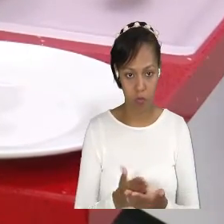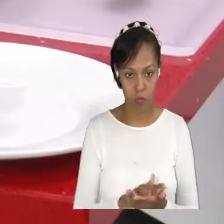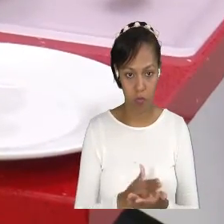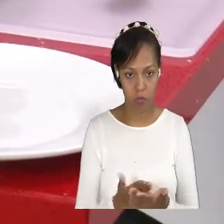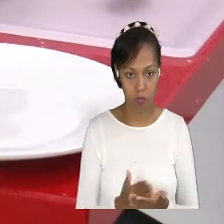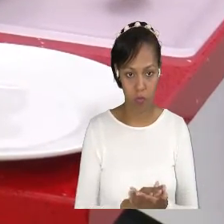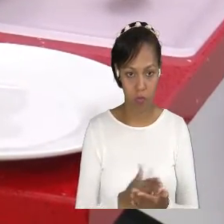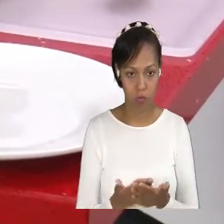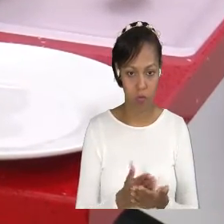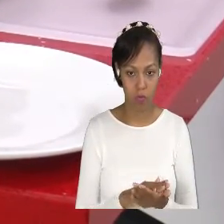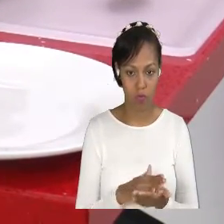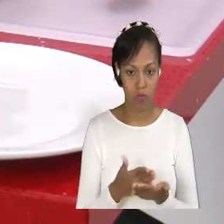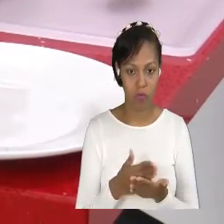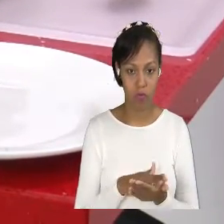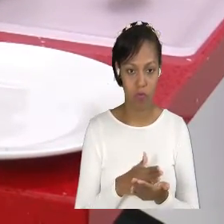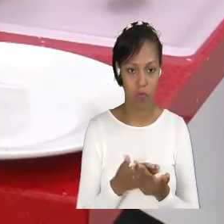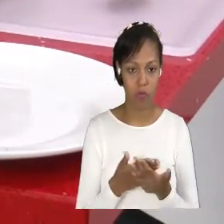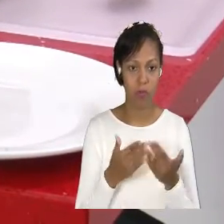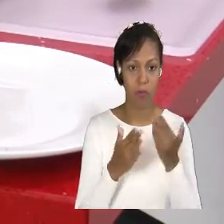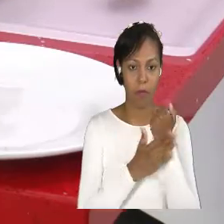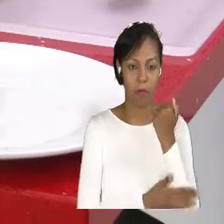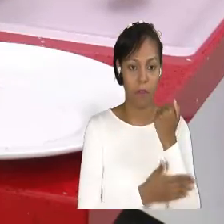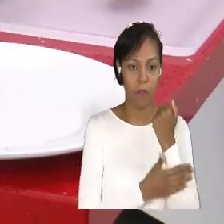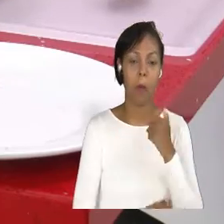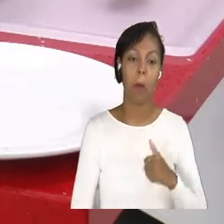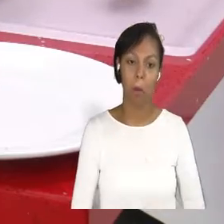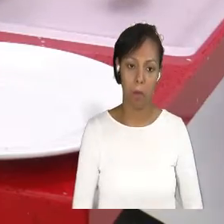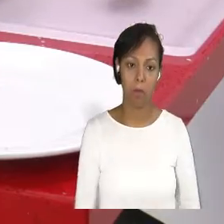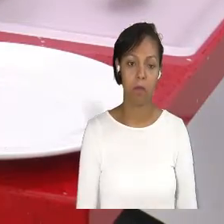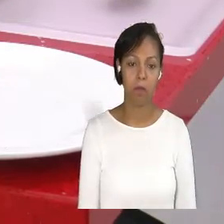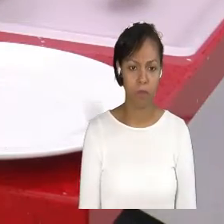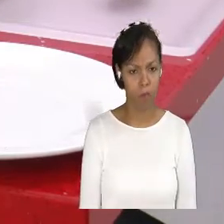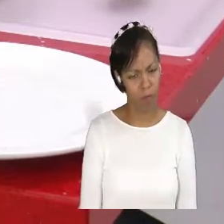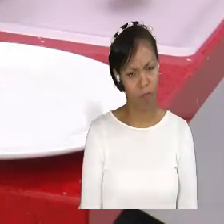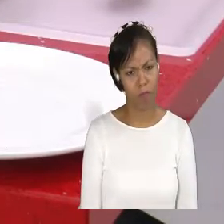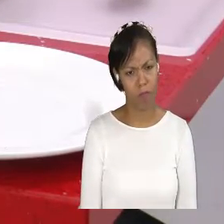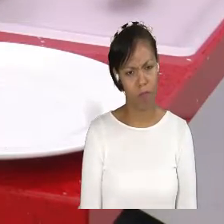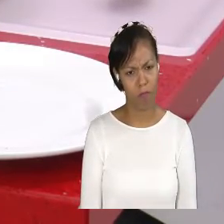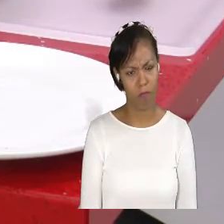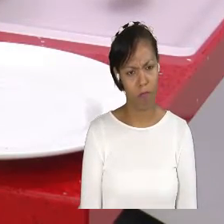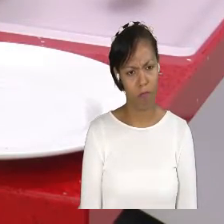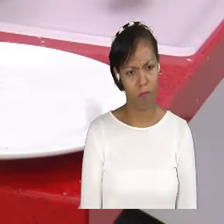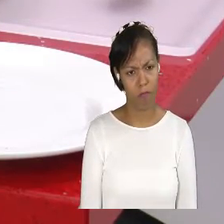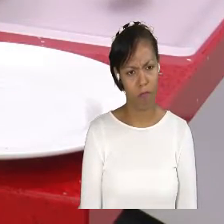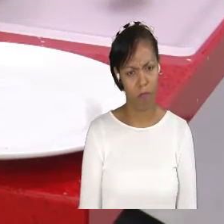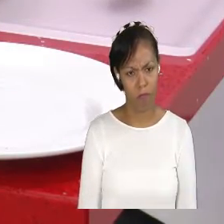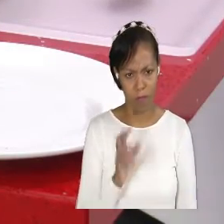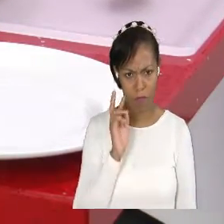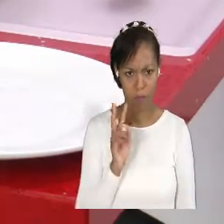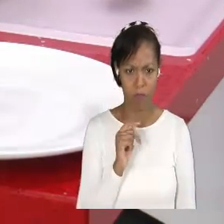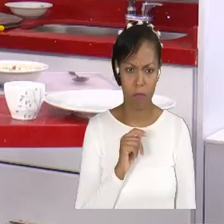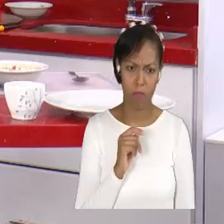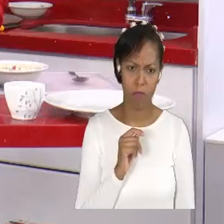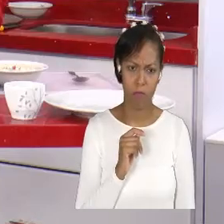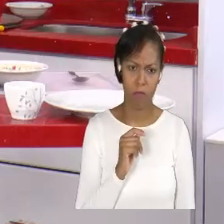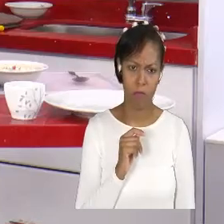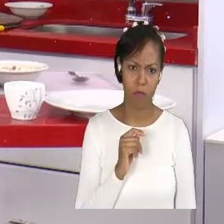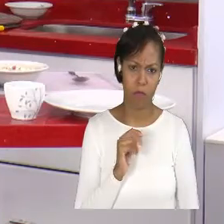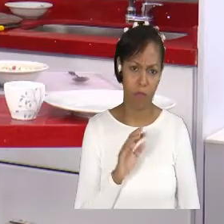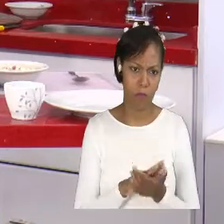con las rodajitas de calabacín. Bueno, yo veo algo muy particular aquí y es que no estás dejando la piña